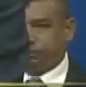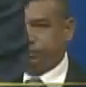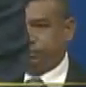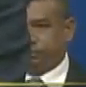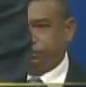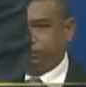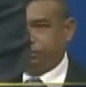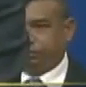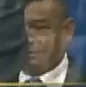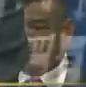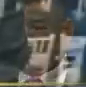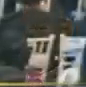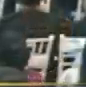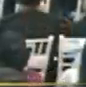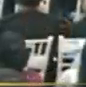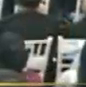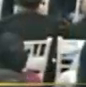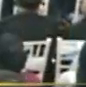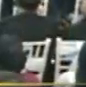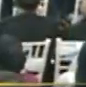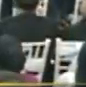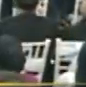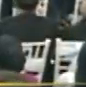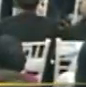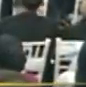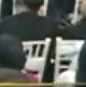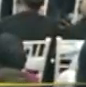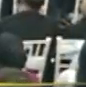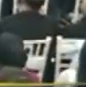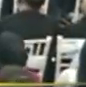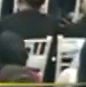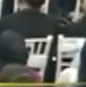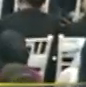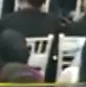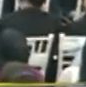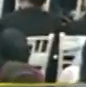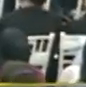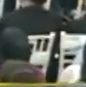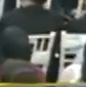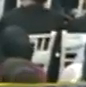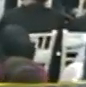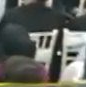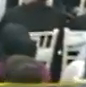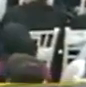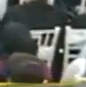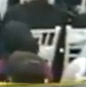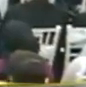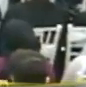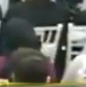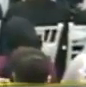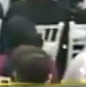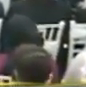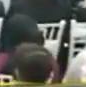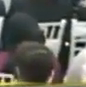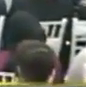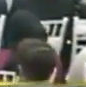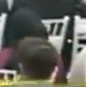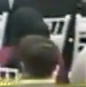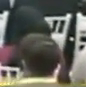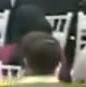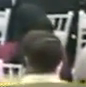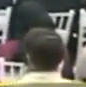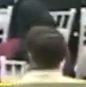cooperación bilateral para el desarrollo de nuestros pueblos. Quiero comenzar recordando que a partir de la primera visita